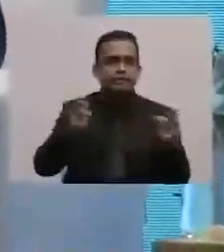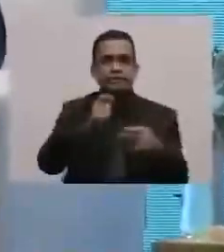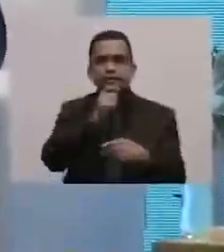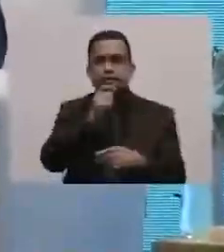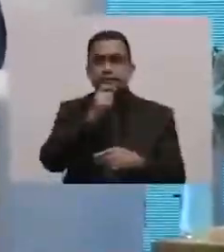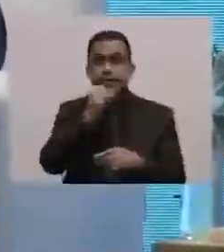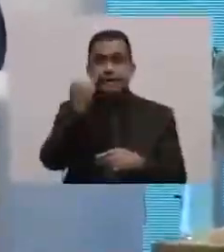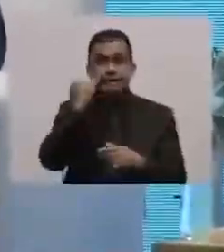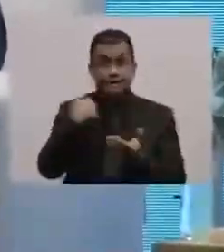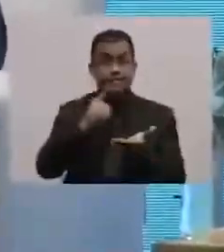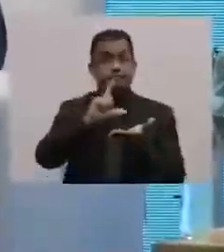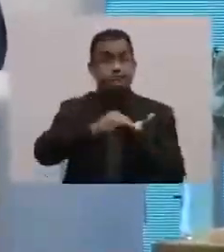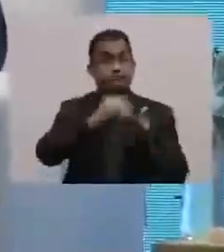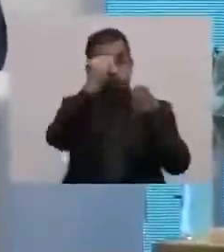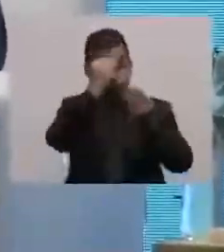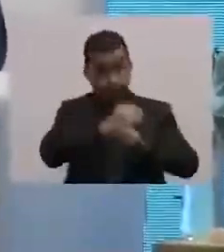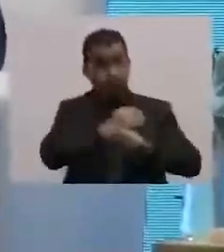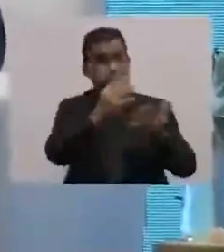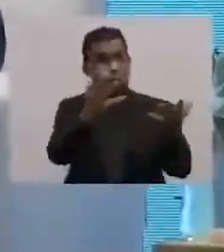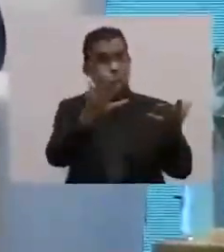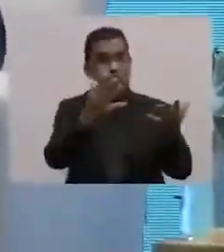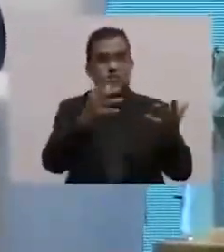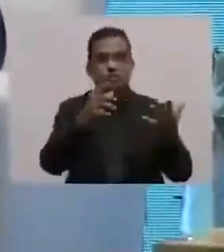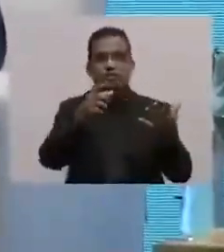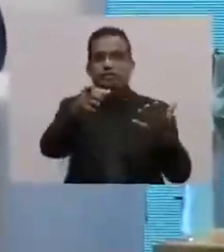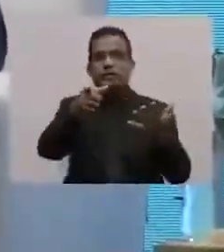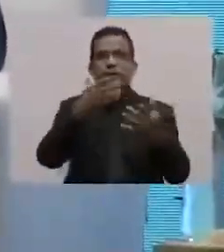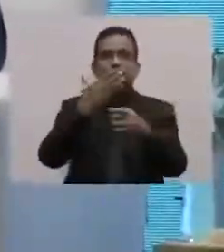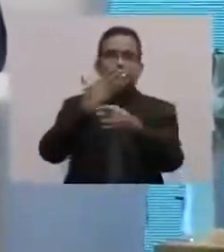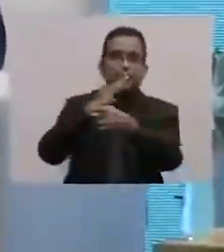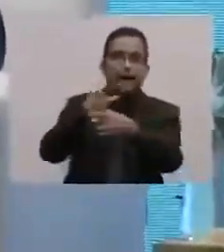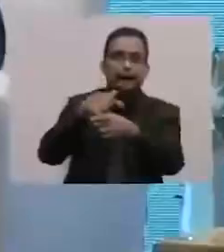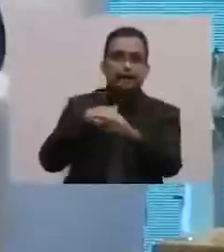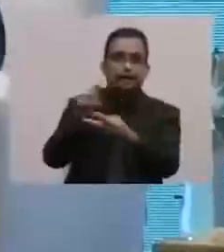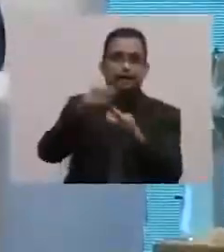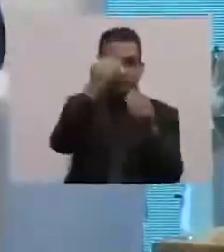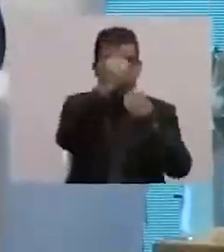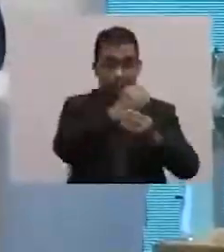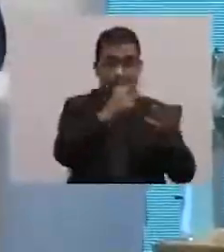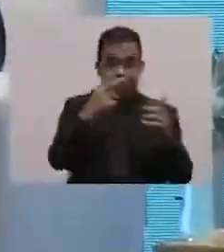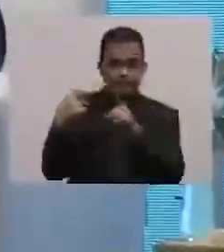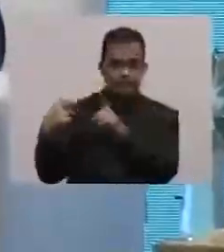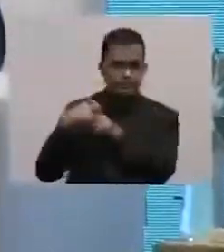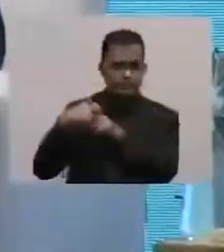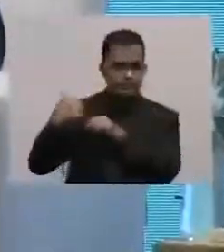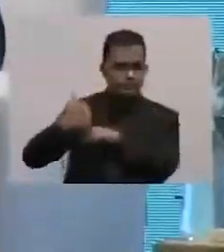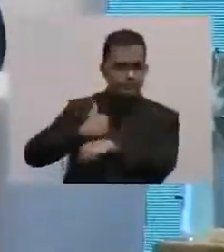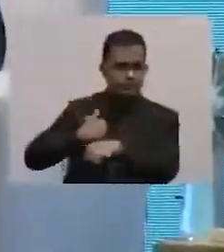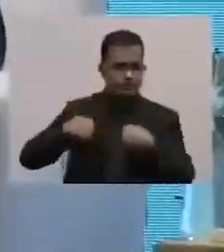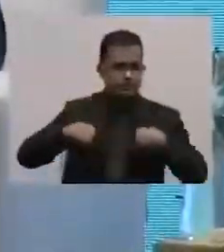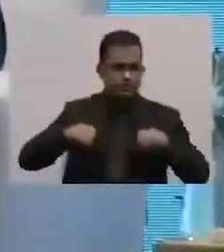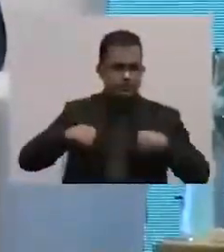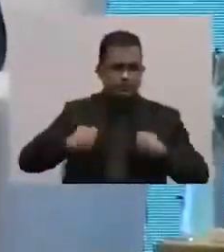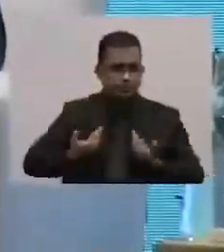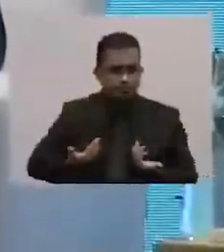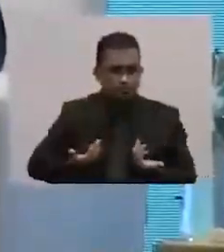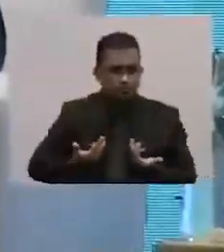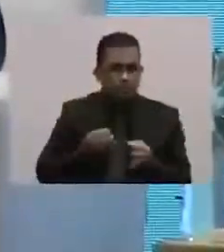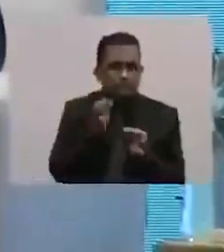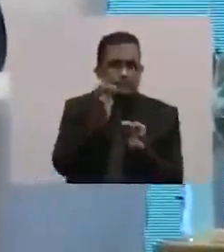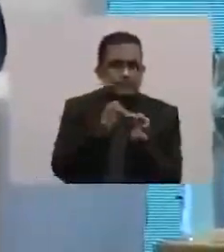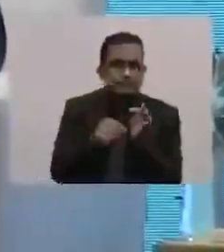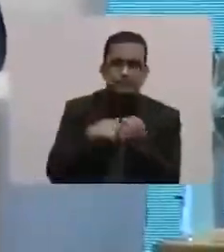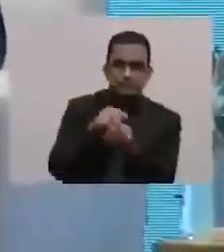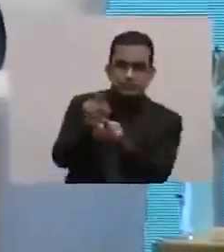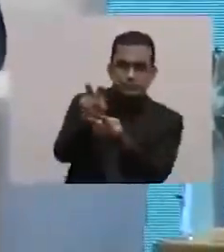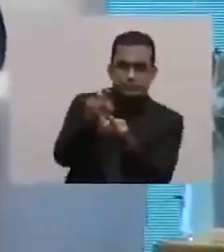cobran el pecado de un tercero. Y esa es la razón por la que hemos luchado por eliminar